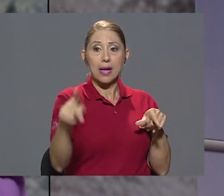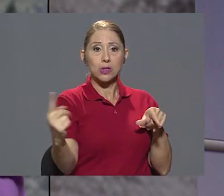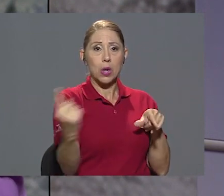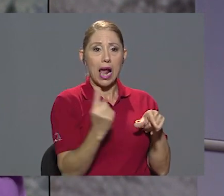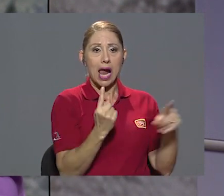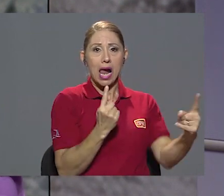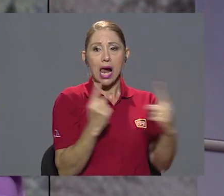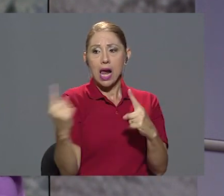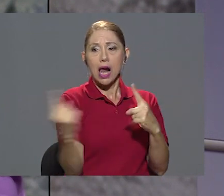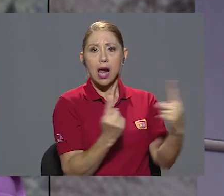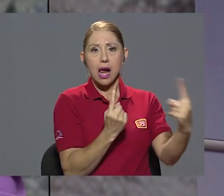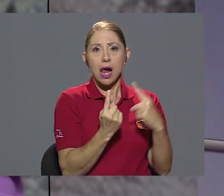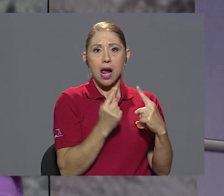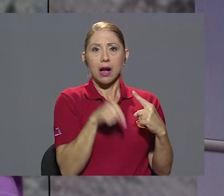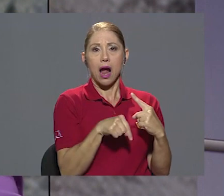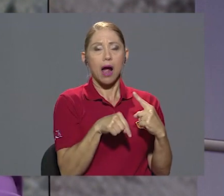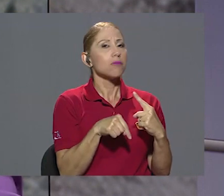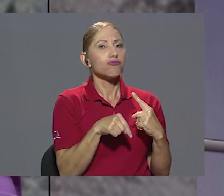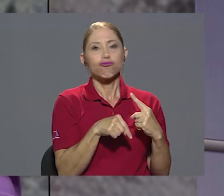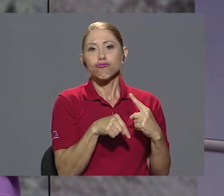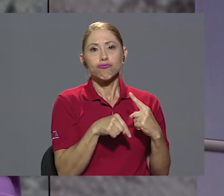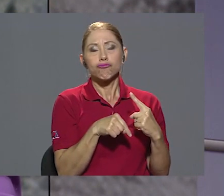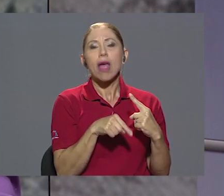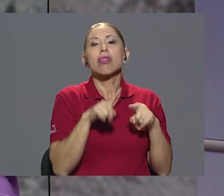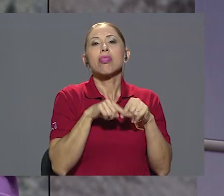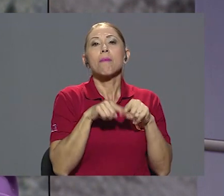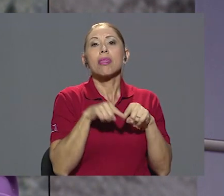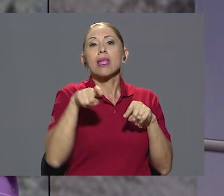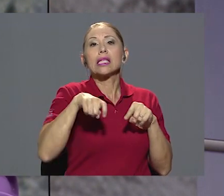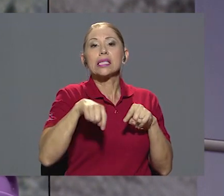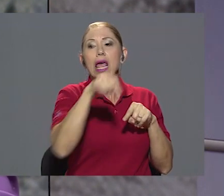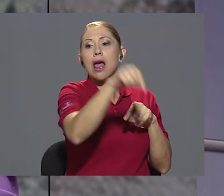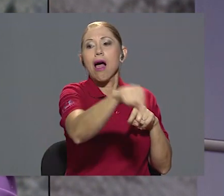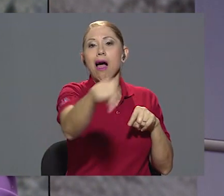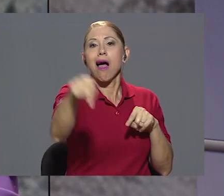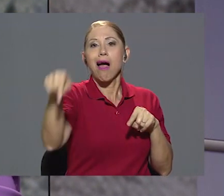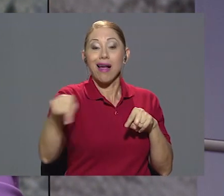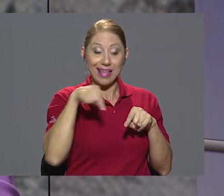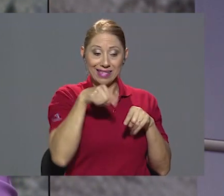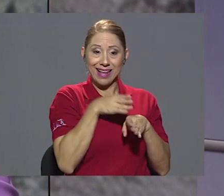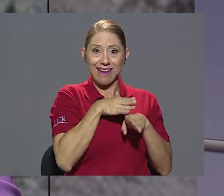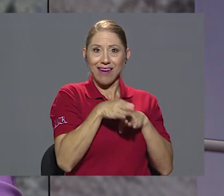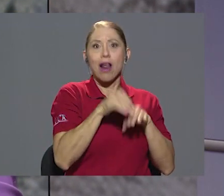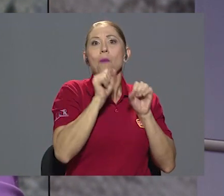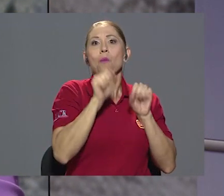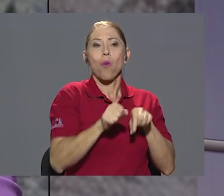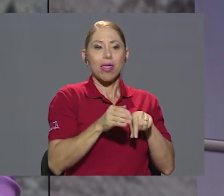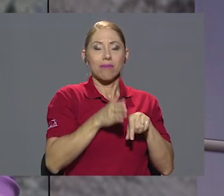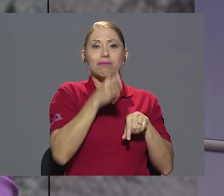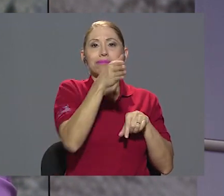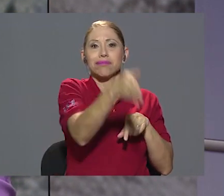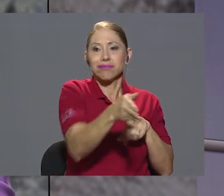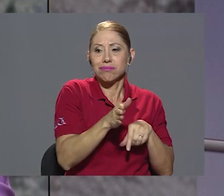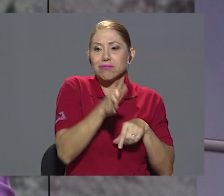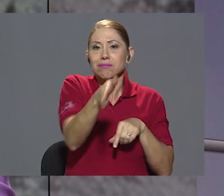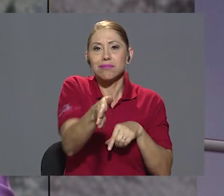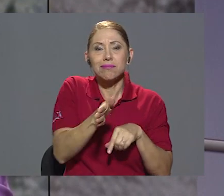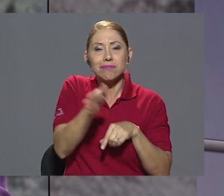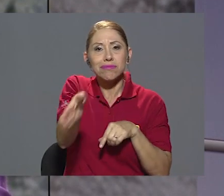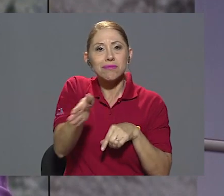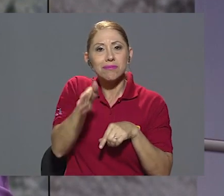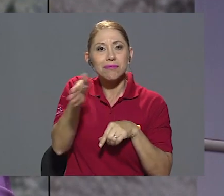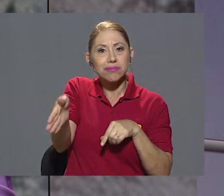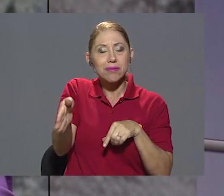personas tienen que venir acá, sino que de acuerdo a las necesidades de las poblaciones podemos llevar e ir a